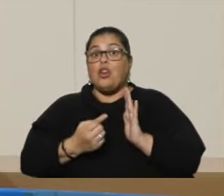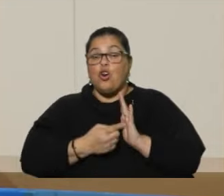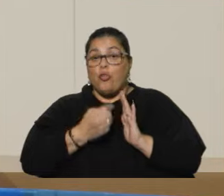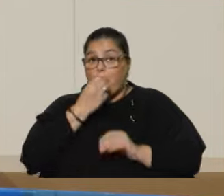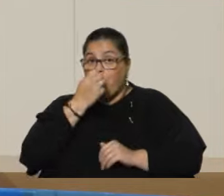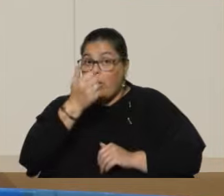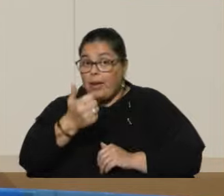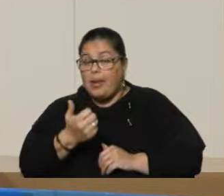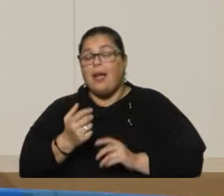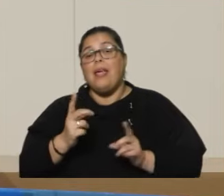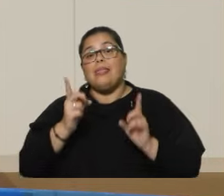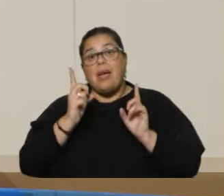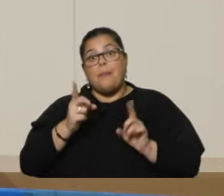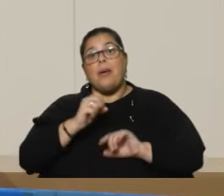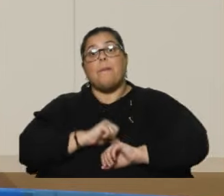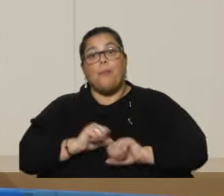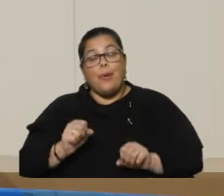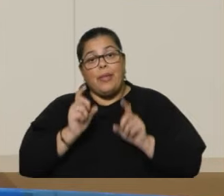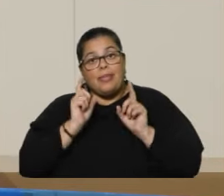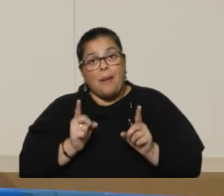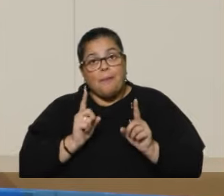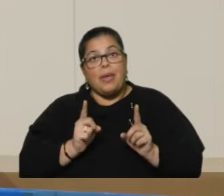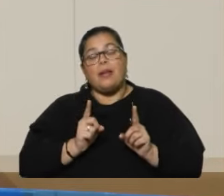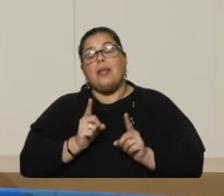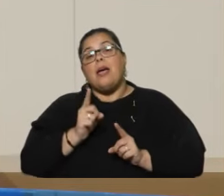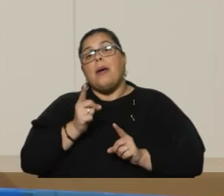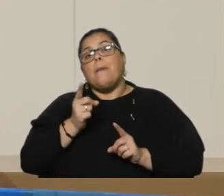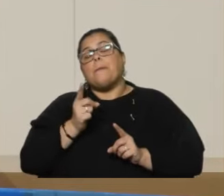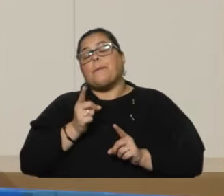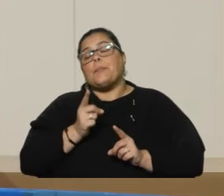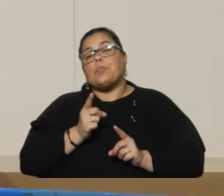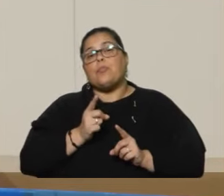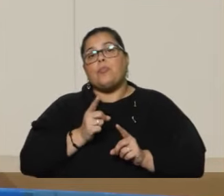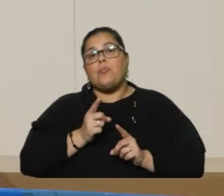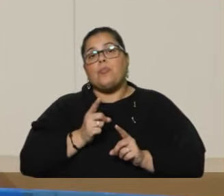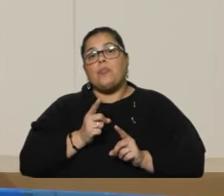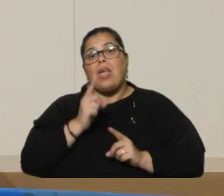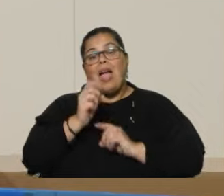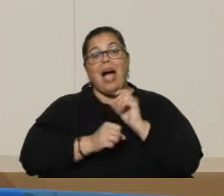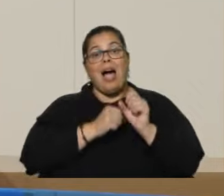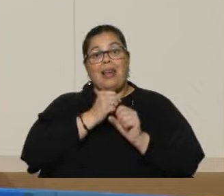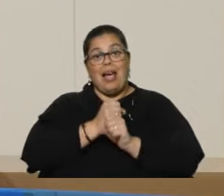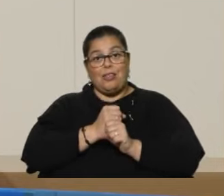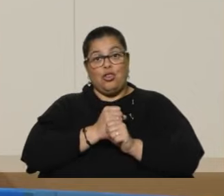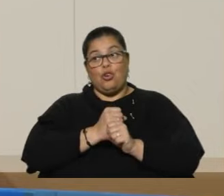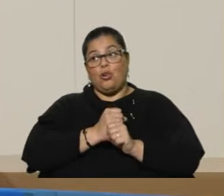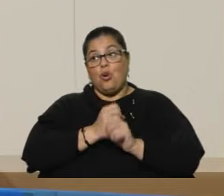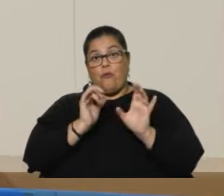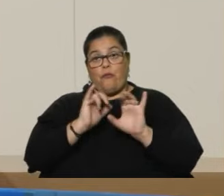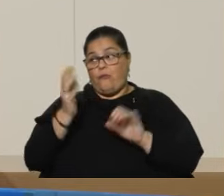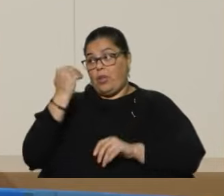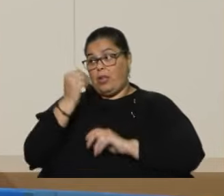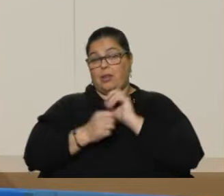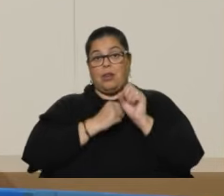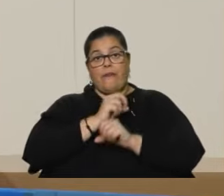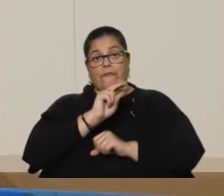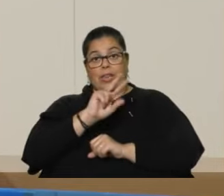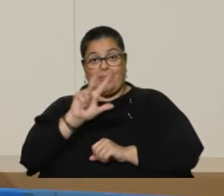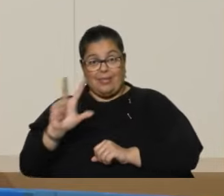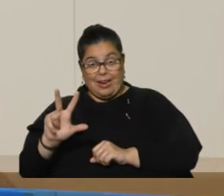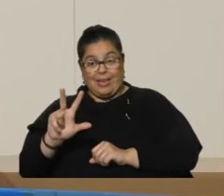mismo porque un dato observado de un mes da parecido. Al año cerrado 2023, como digo, y como creo que va a volver a